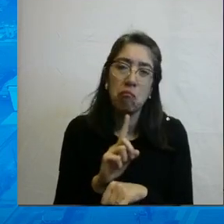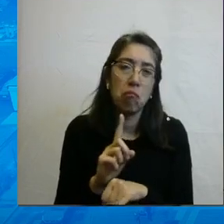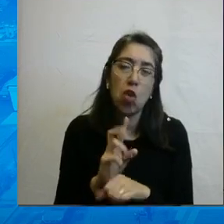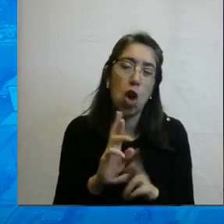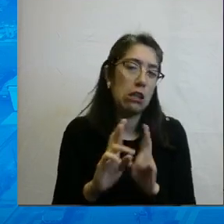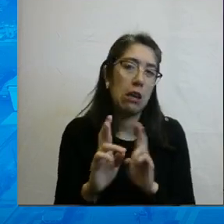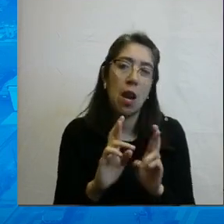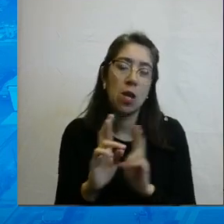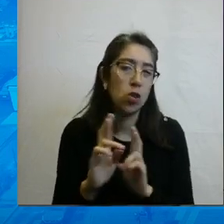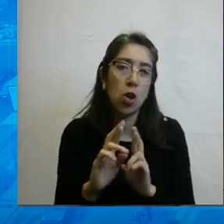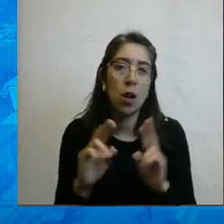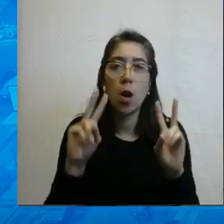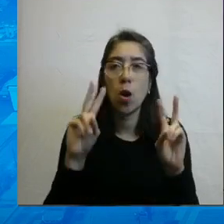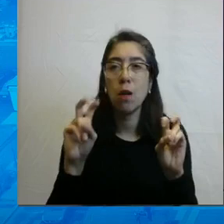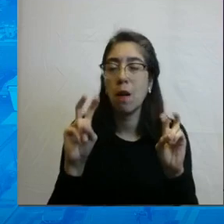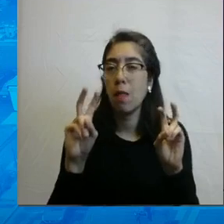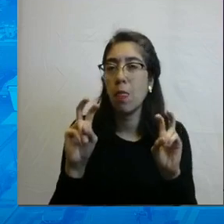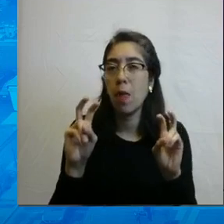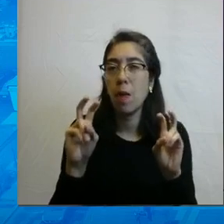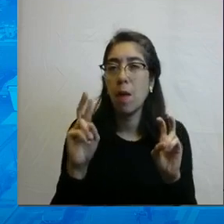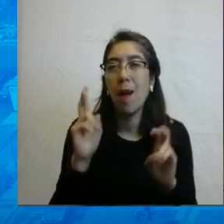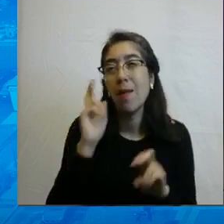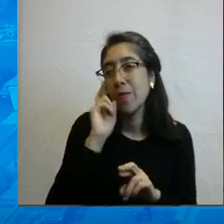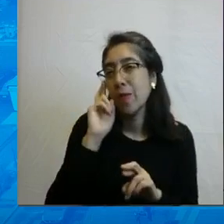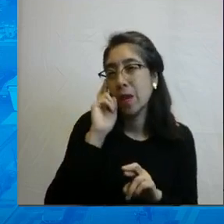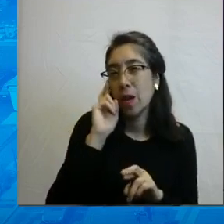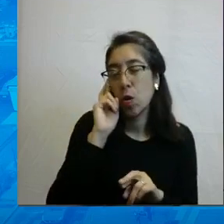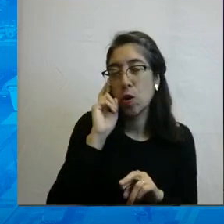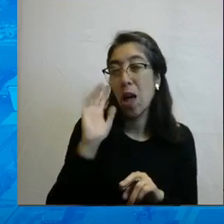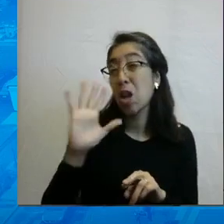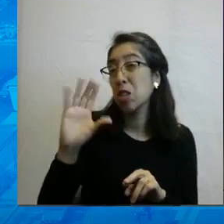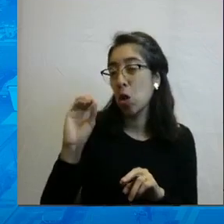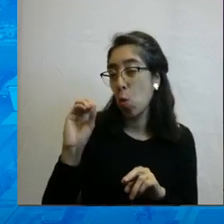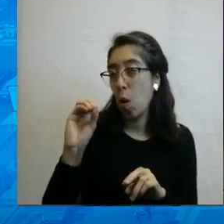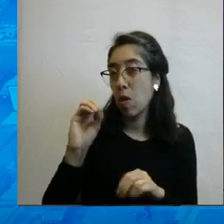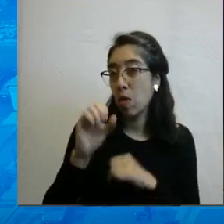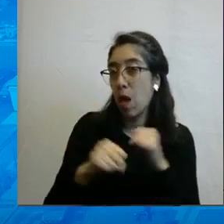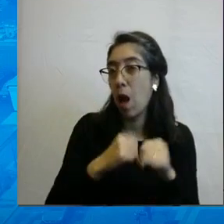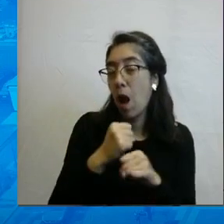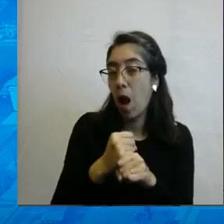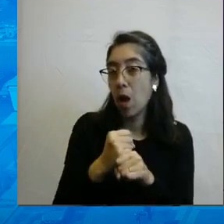relación de causalidad. Probablemente hay una correlación, pero no hay una causalidad.